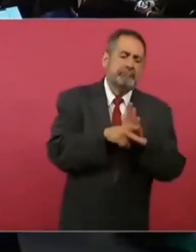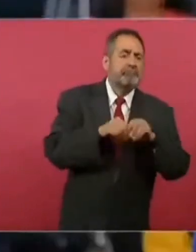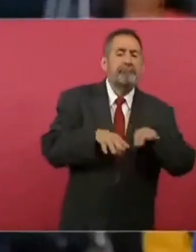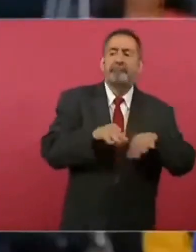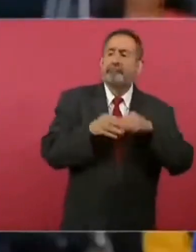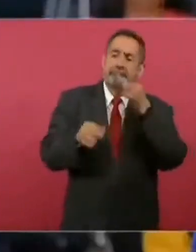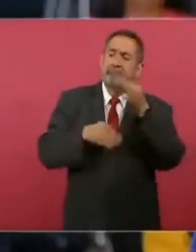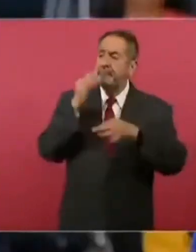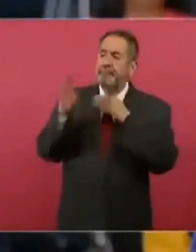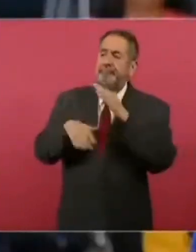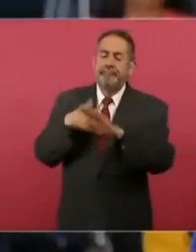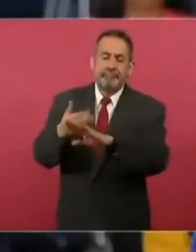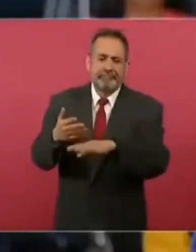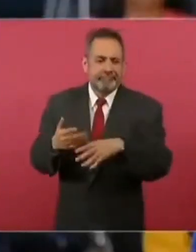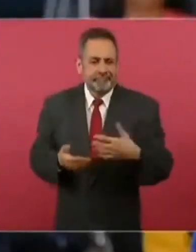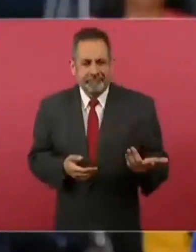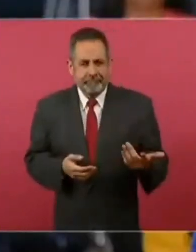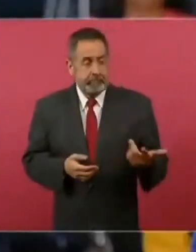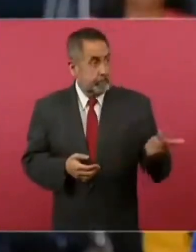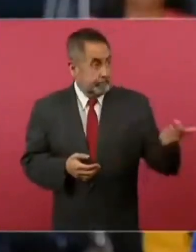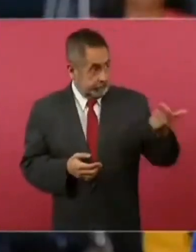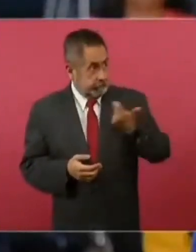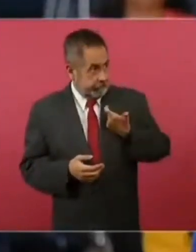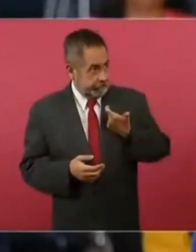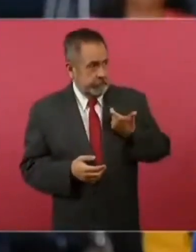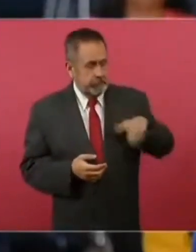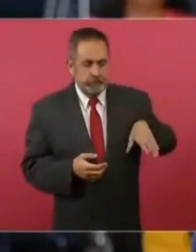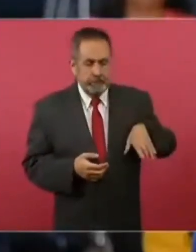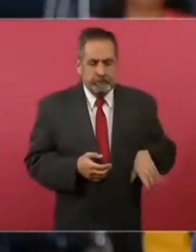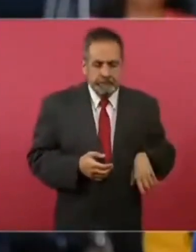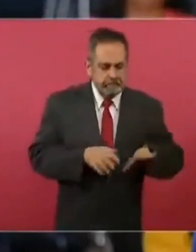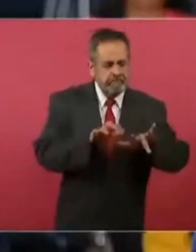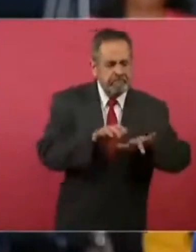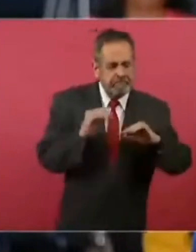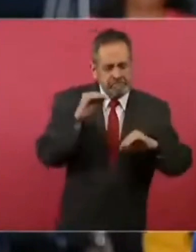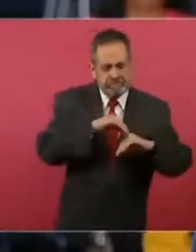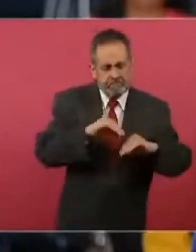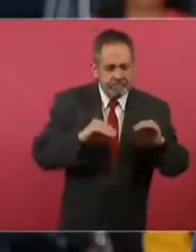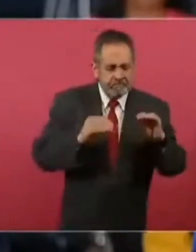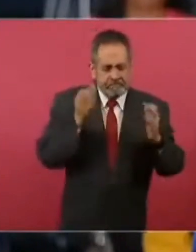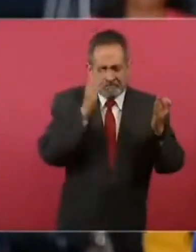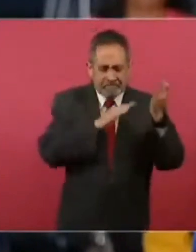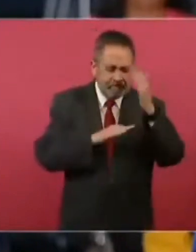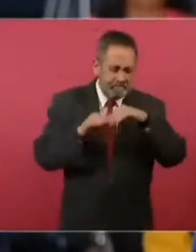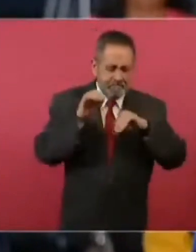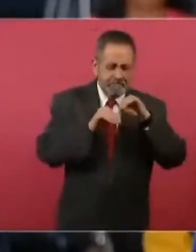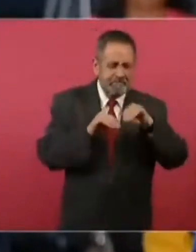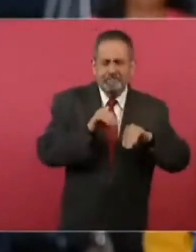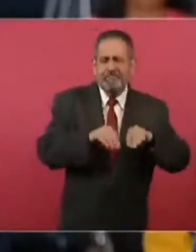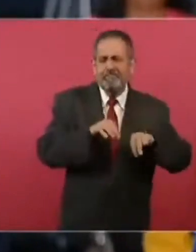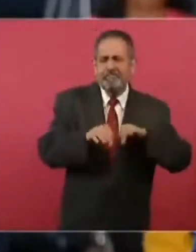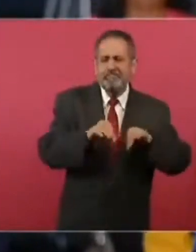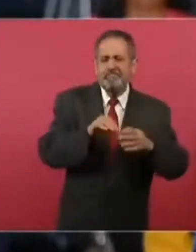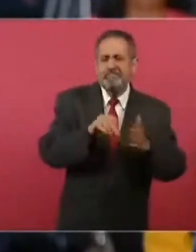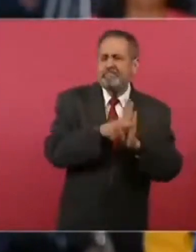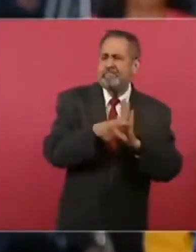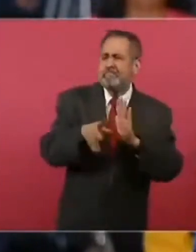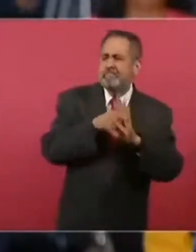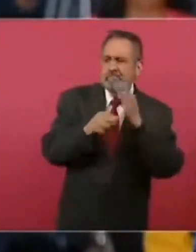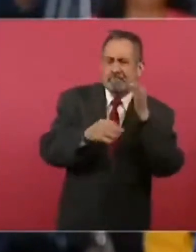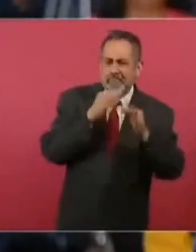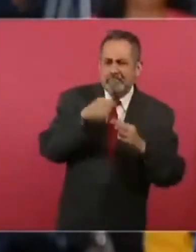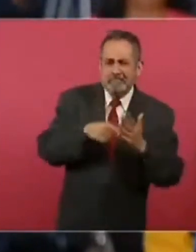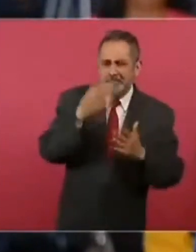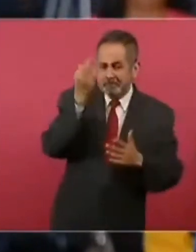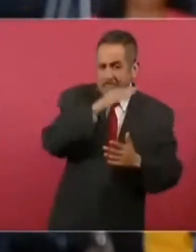recibir dinero por el trabajo que se permite, por el trabajo que se hace, el trabajo supuestamente